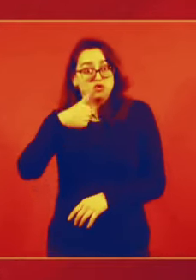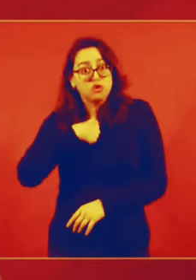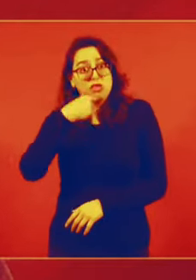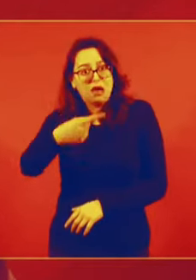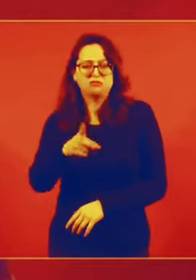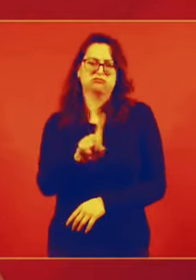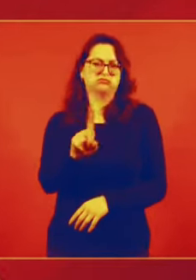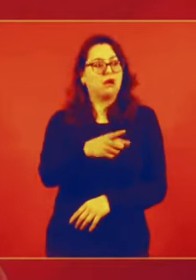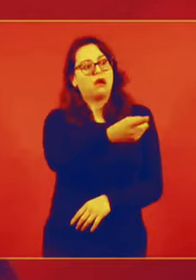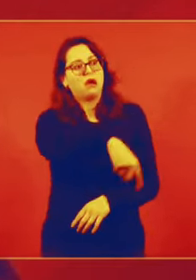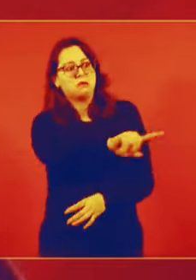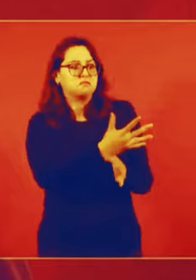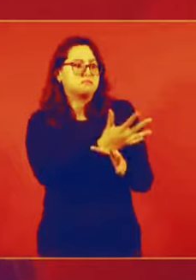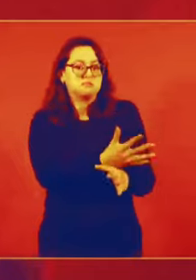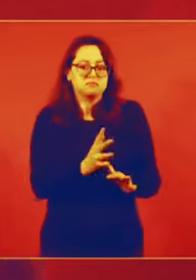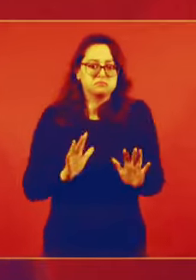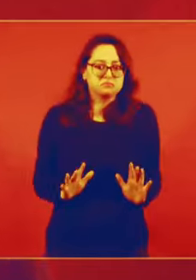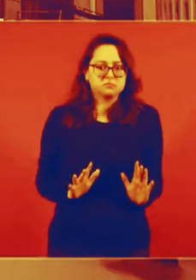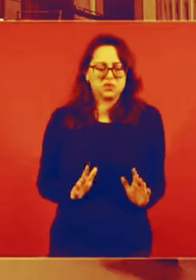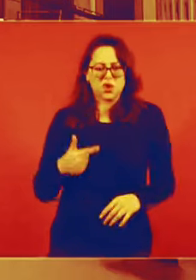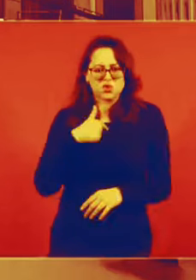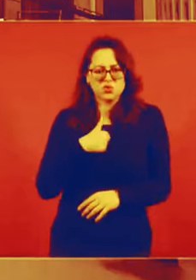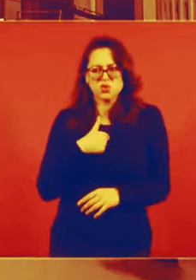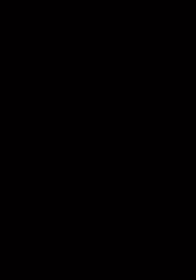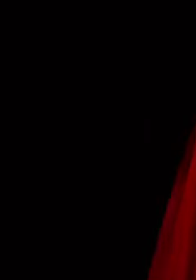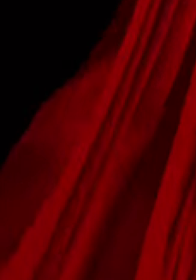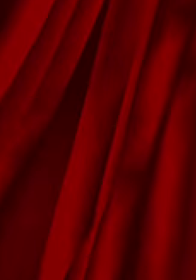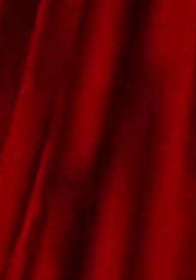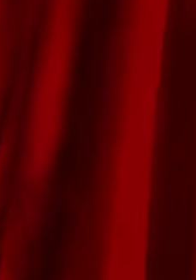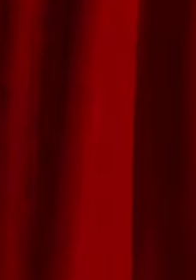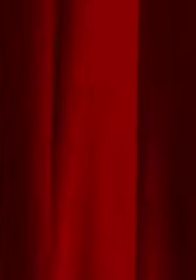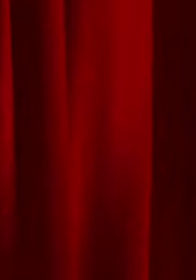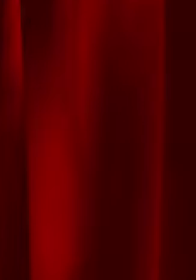tiene por qué sentirse, ¿no? De que estamos separados, ¿no?